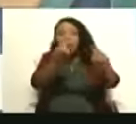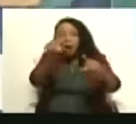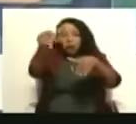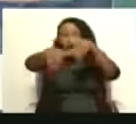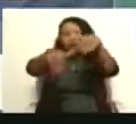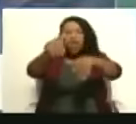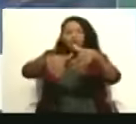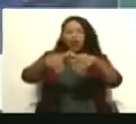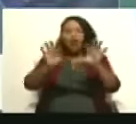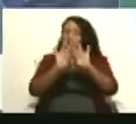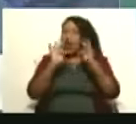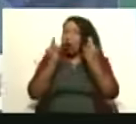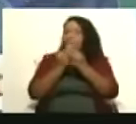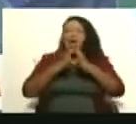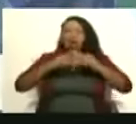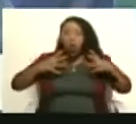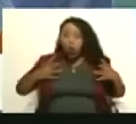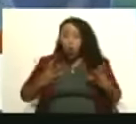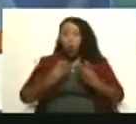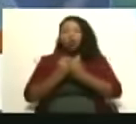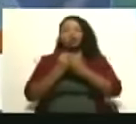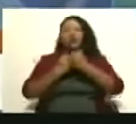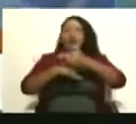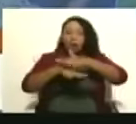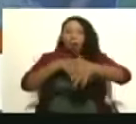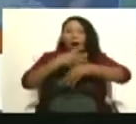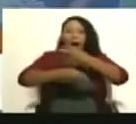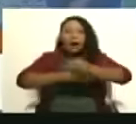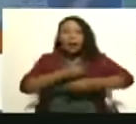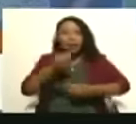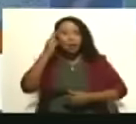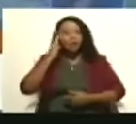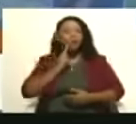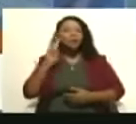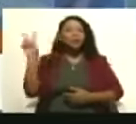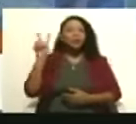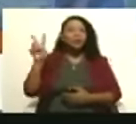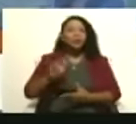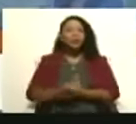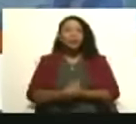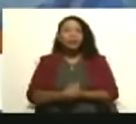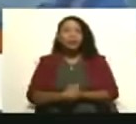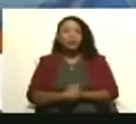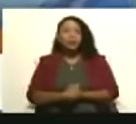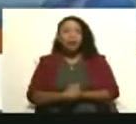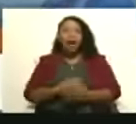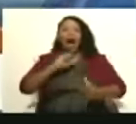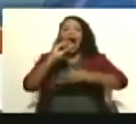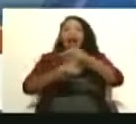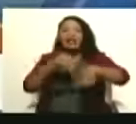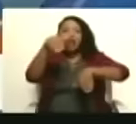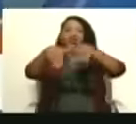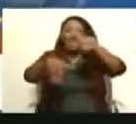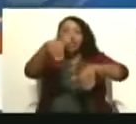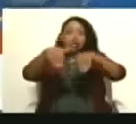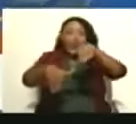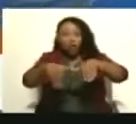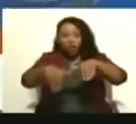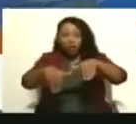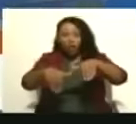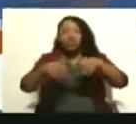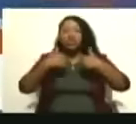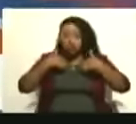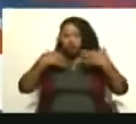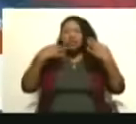todos, como hermanos patriotas bolivarianos venezolanos, a ejercer el voto. Y estoy